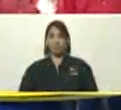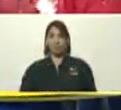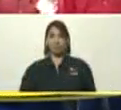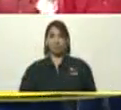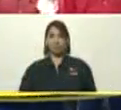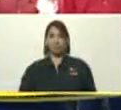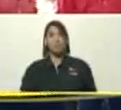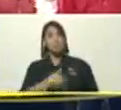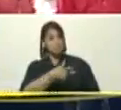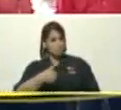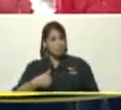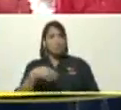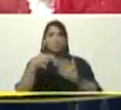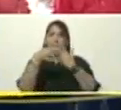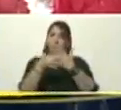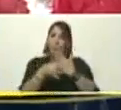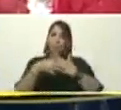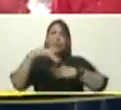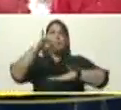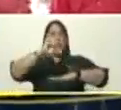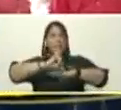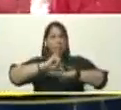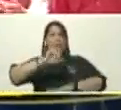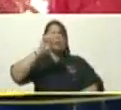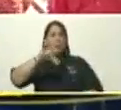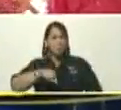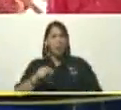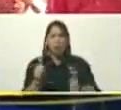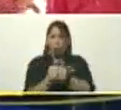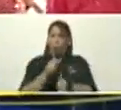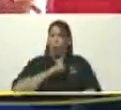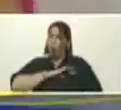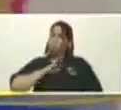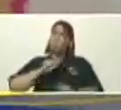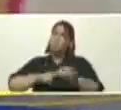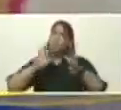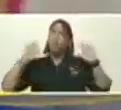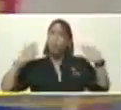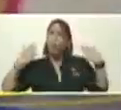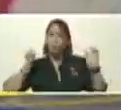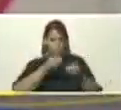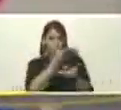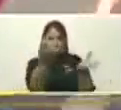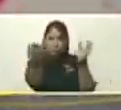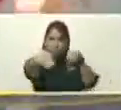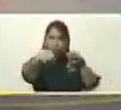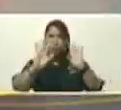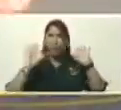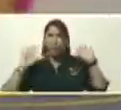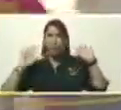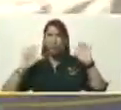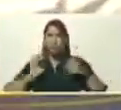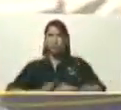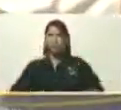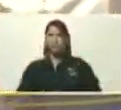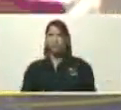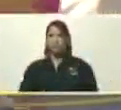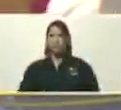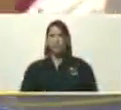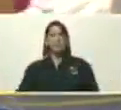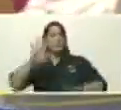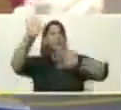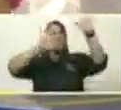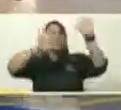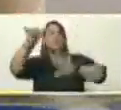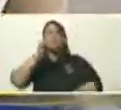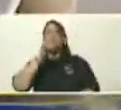Y quiero casarme por la iglesia también con Cilia. ¿Ustedes están de acuerdo? Levanten la mano